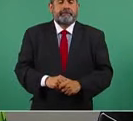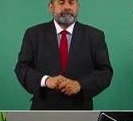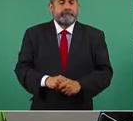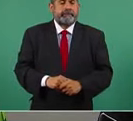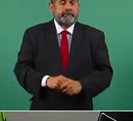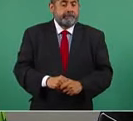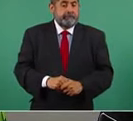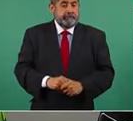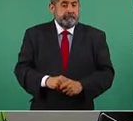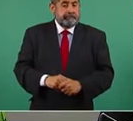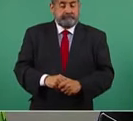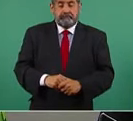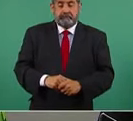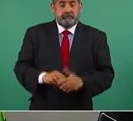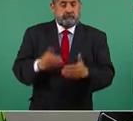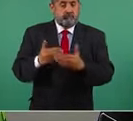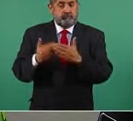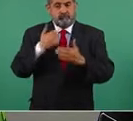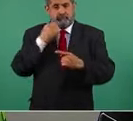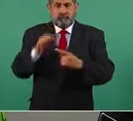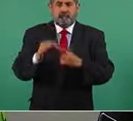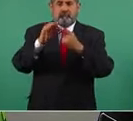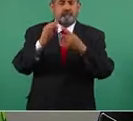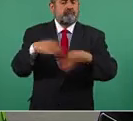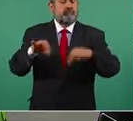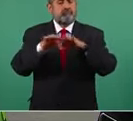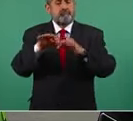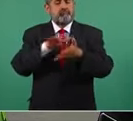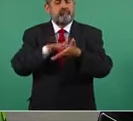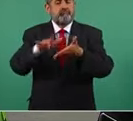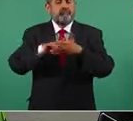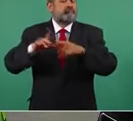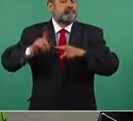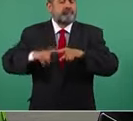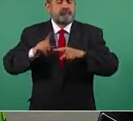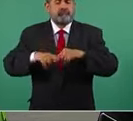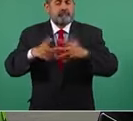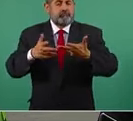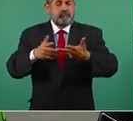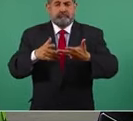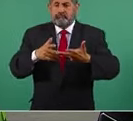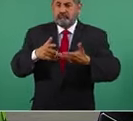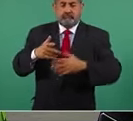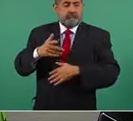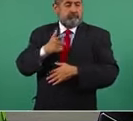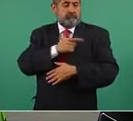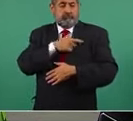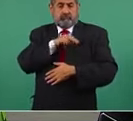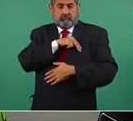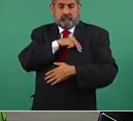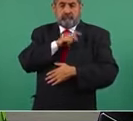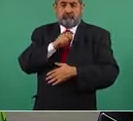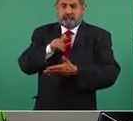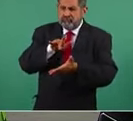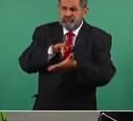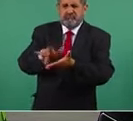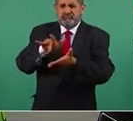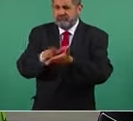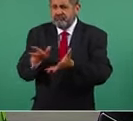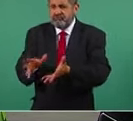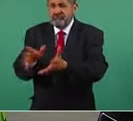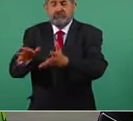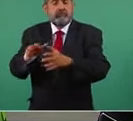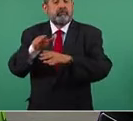En esta ocasión, pues quiero resaltar el apoyo que la Guardia Nacional brindó durante la jornada